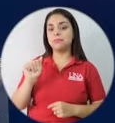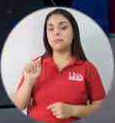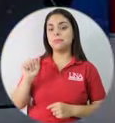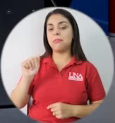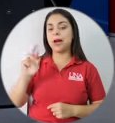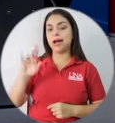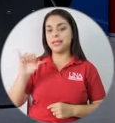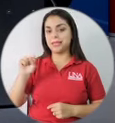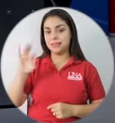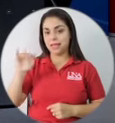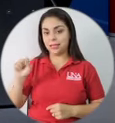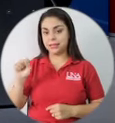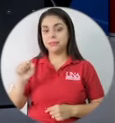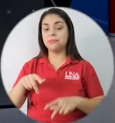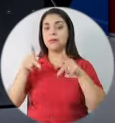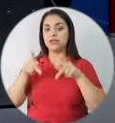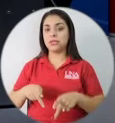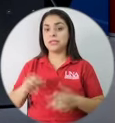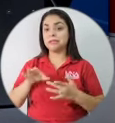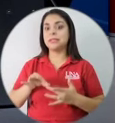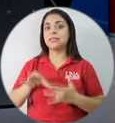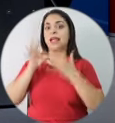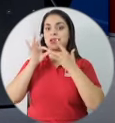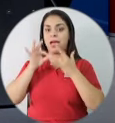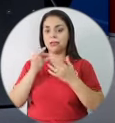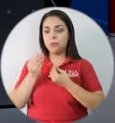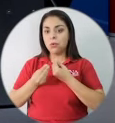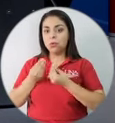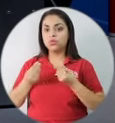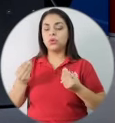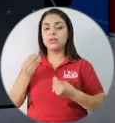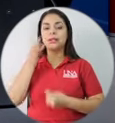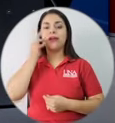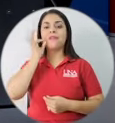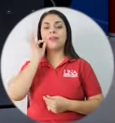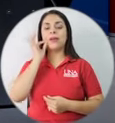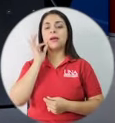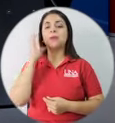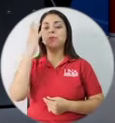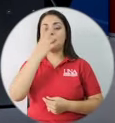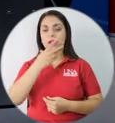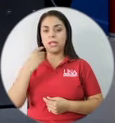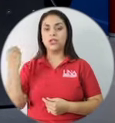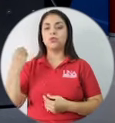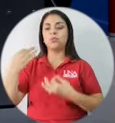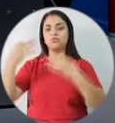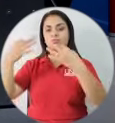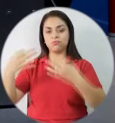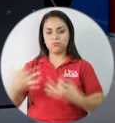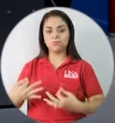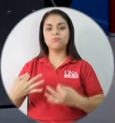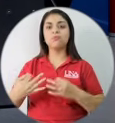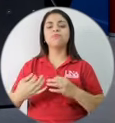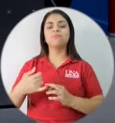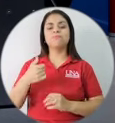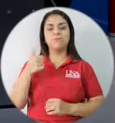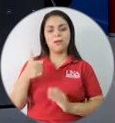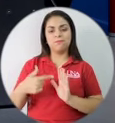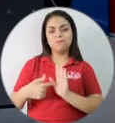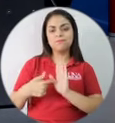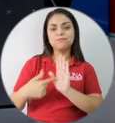las personas especializadas en la producción de café, muy bonitos, muy decorados y con una presentación muy, muy